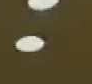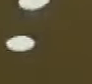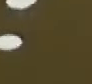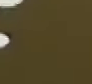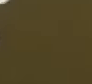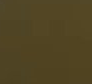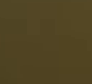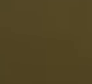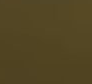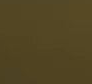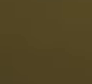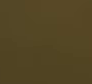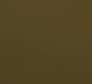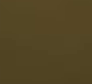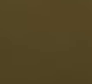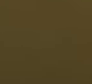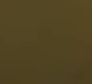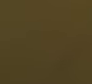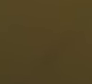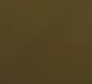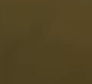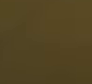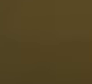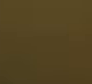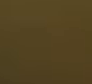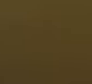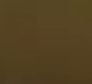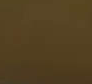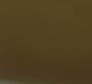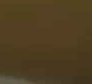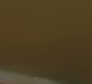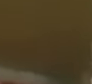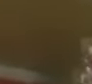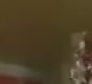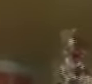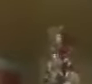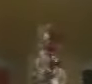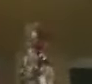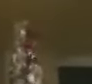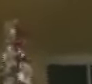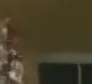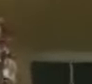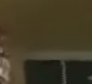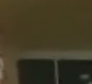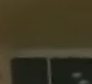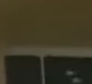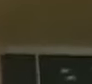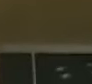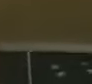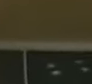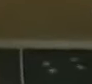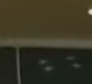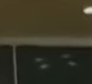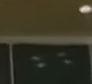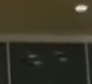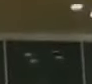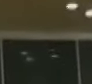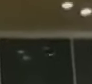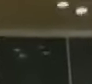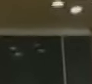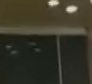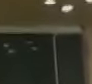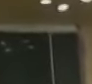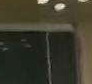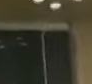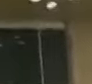patria, encaminadas a fortalecer lo que es la estructura de nuestro país ante el mundo y de forma interna, para garantizar